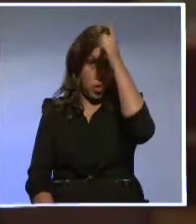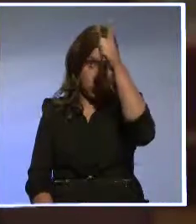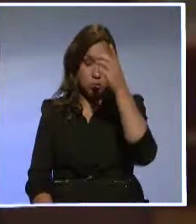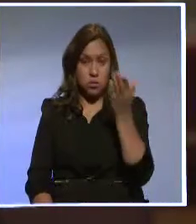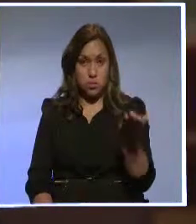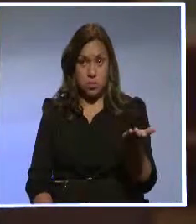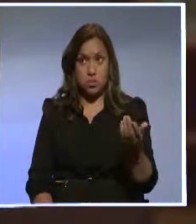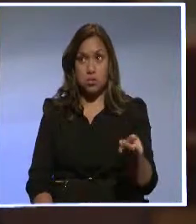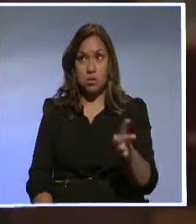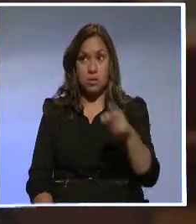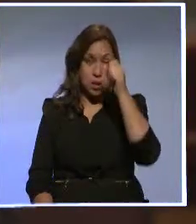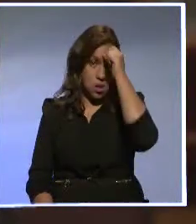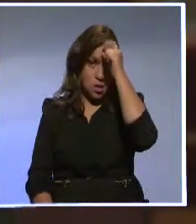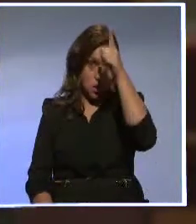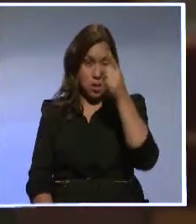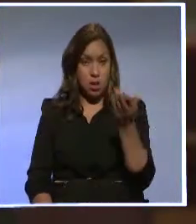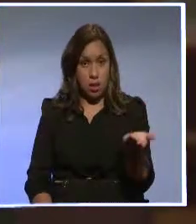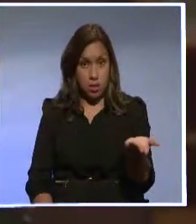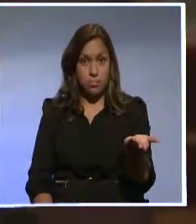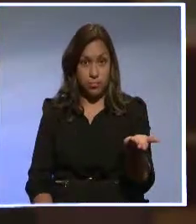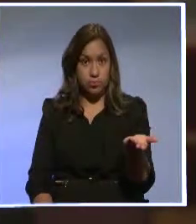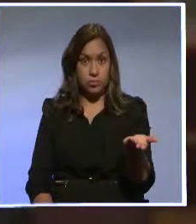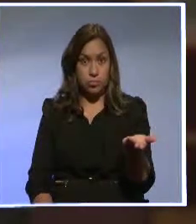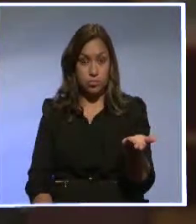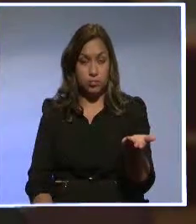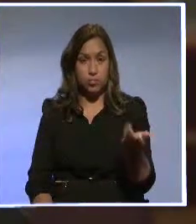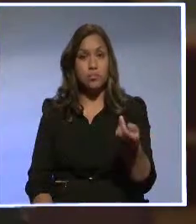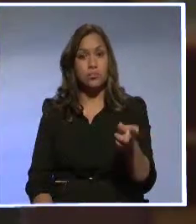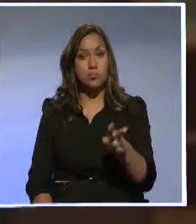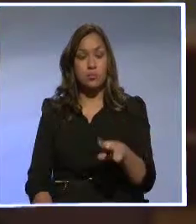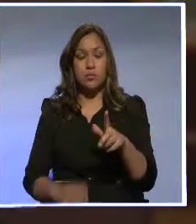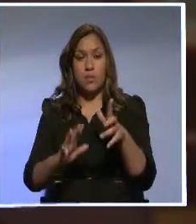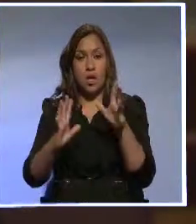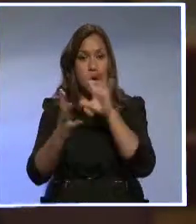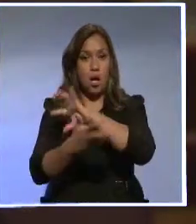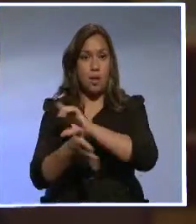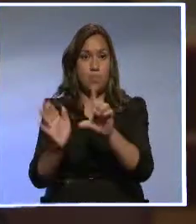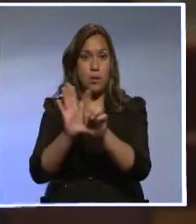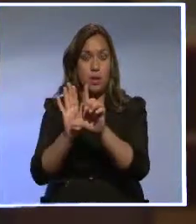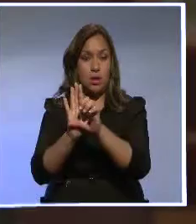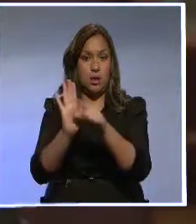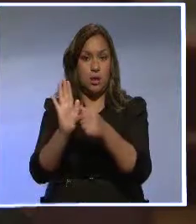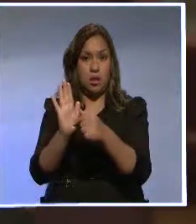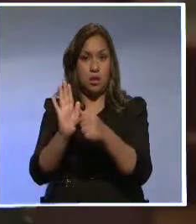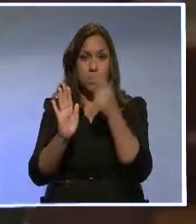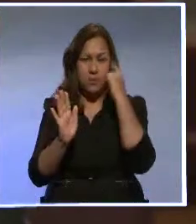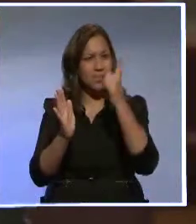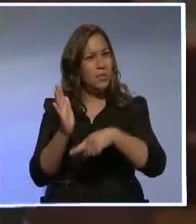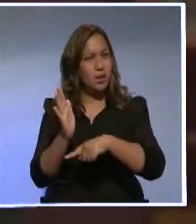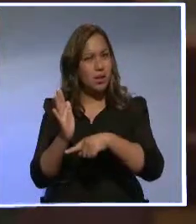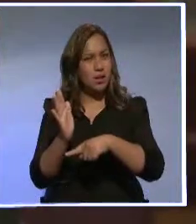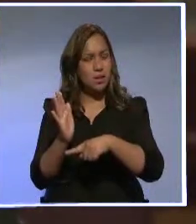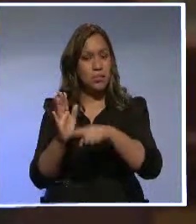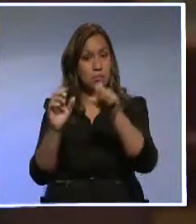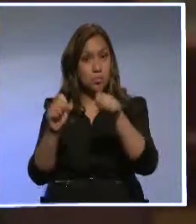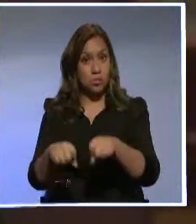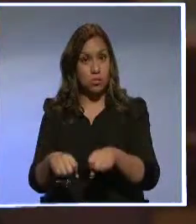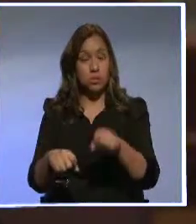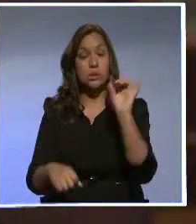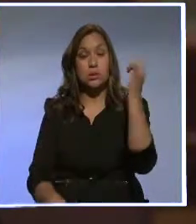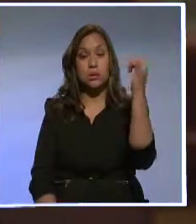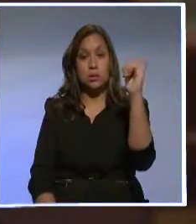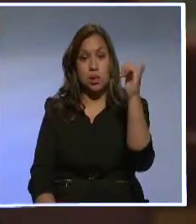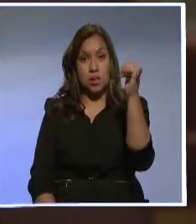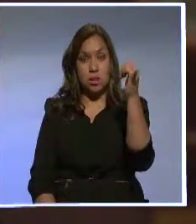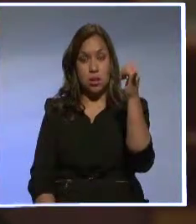denominado ingenios ya le transforman a una ley para permitir que la el yacht ai